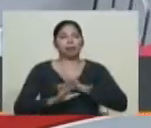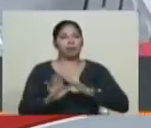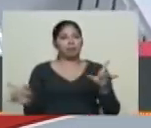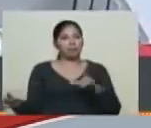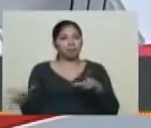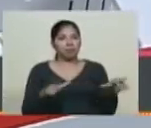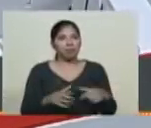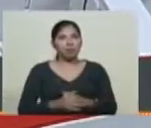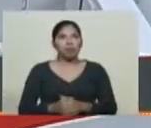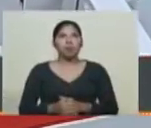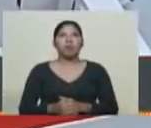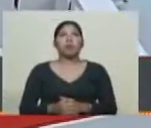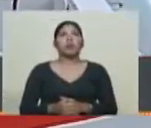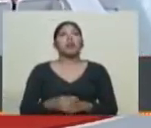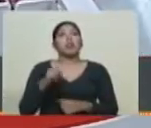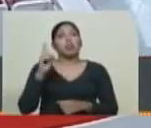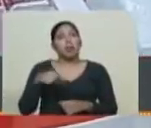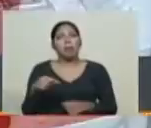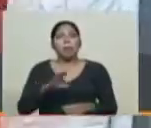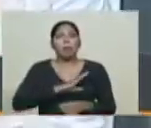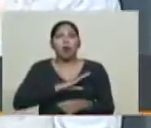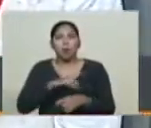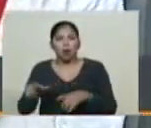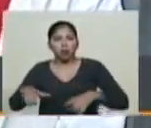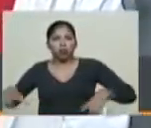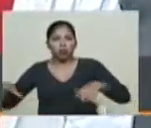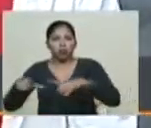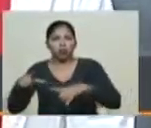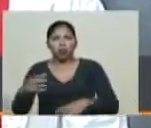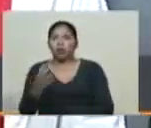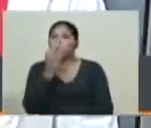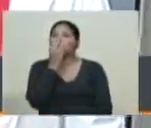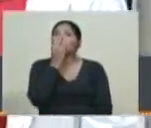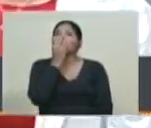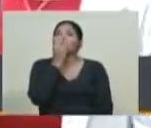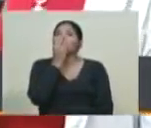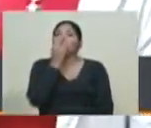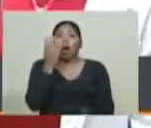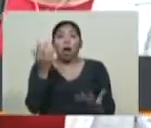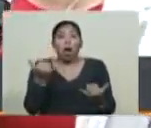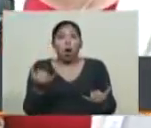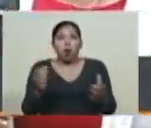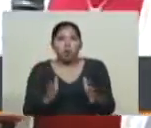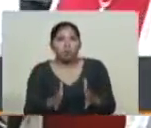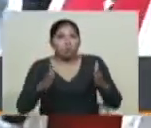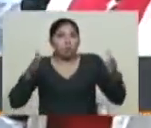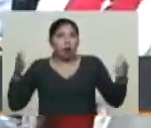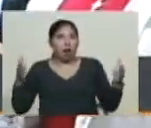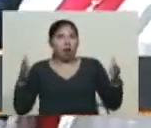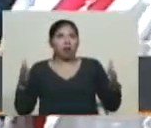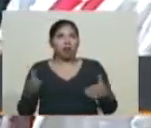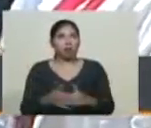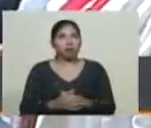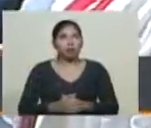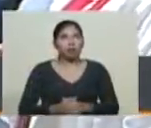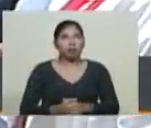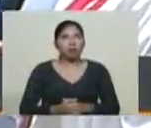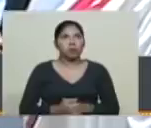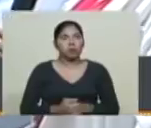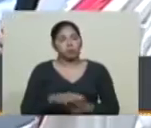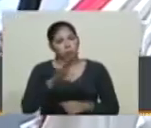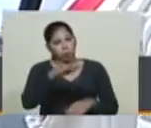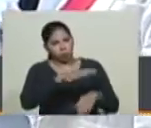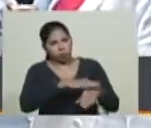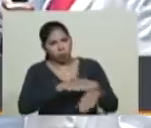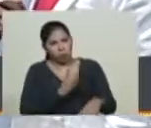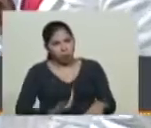el área de trauma shock, hemos ampliado también el área de nebulización y el área de cura. Presidente, es importante detallar